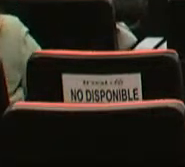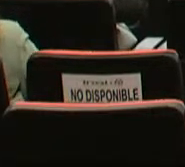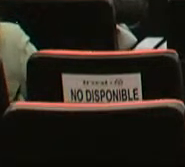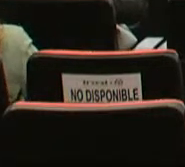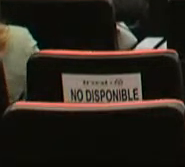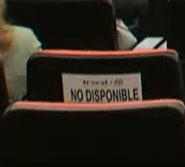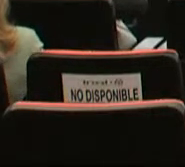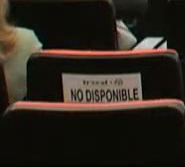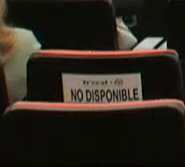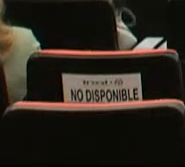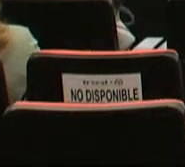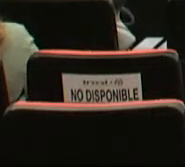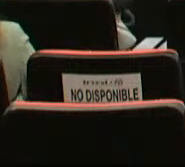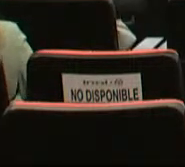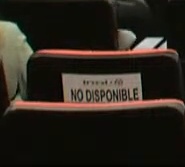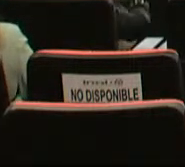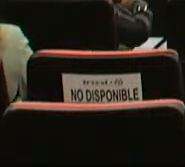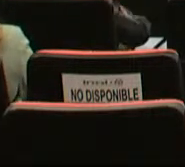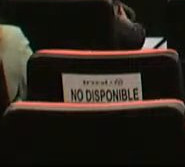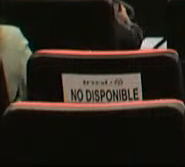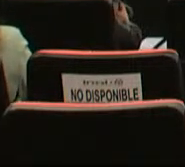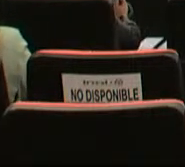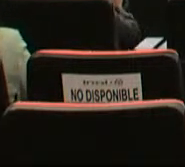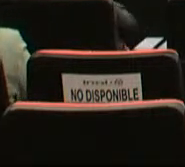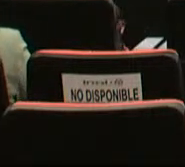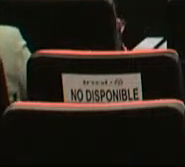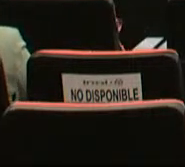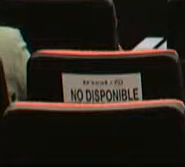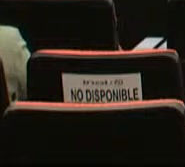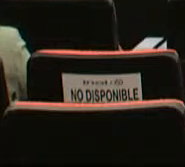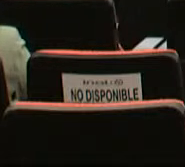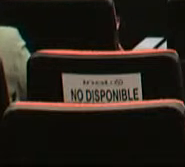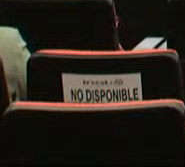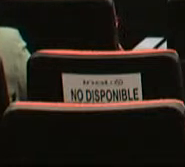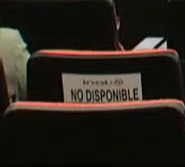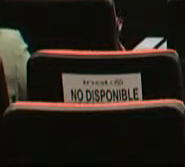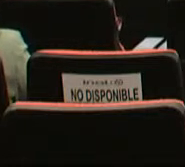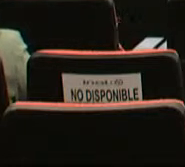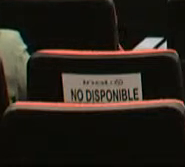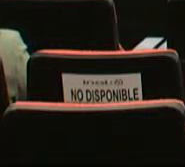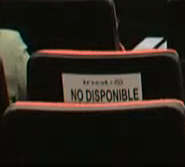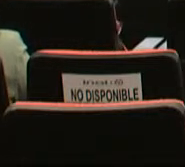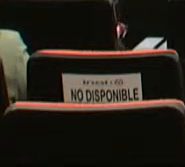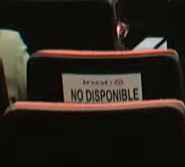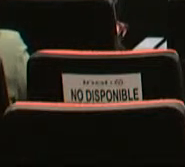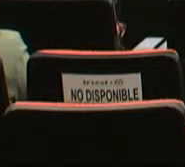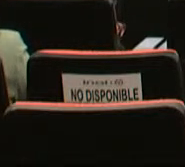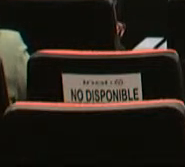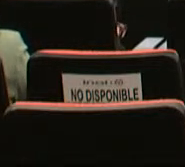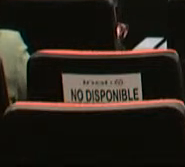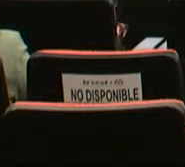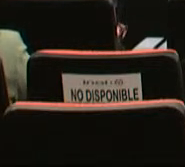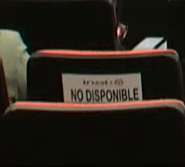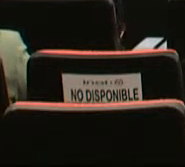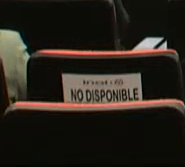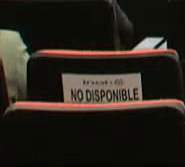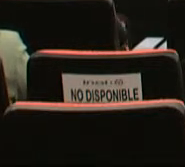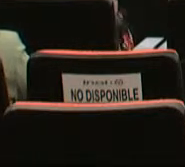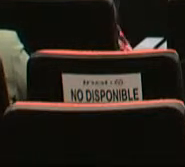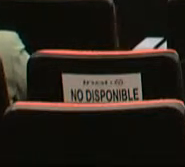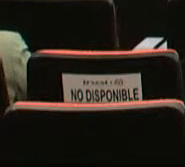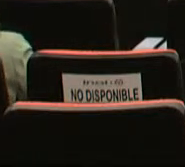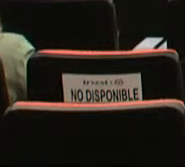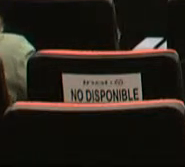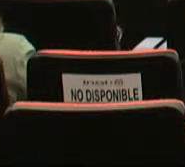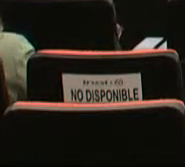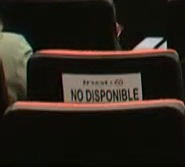coordinación con el Sistema Nacional de transparencia agradecemos a todos los presentes en este auditorio